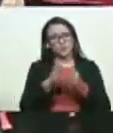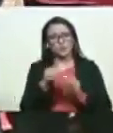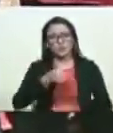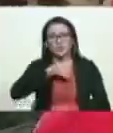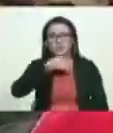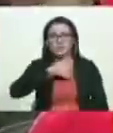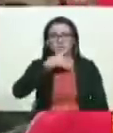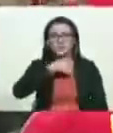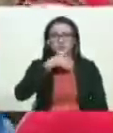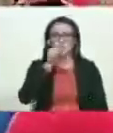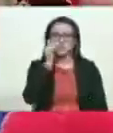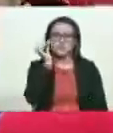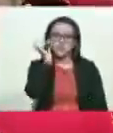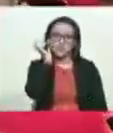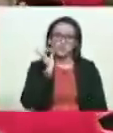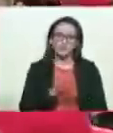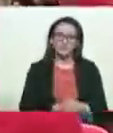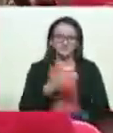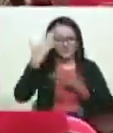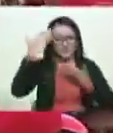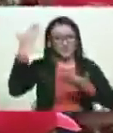ya las pensionadas